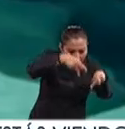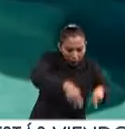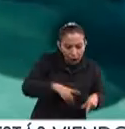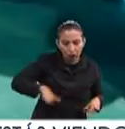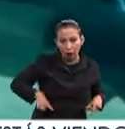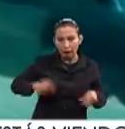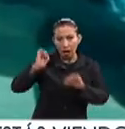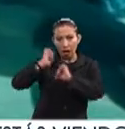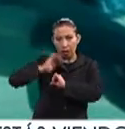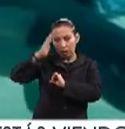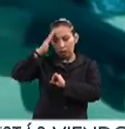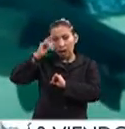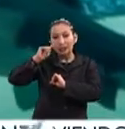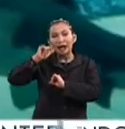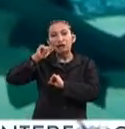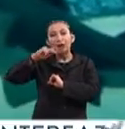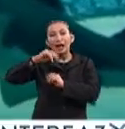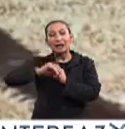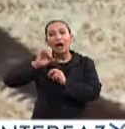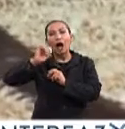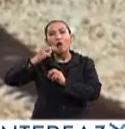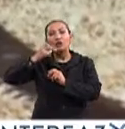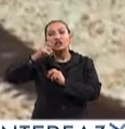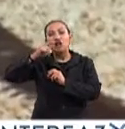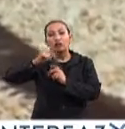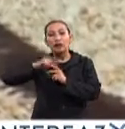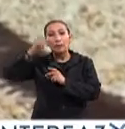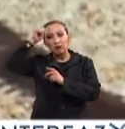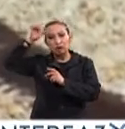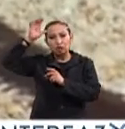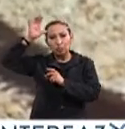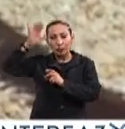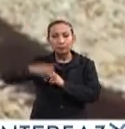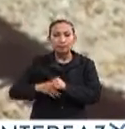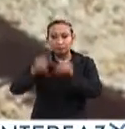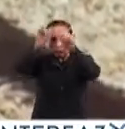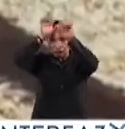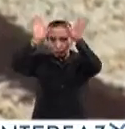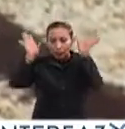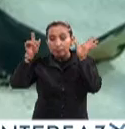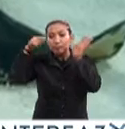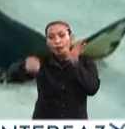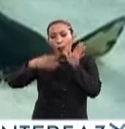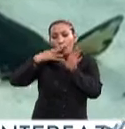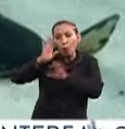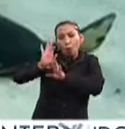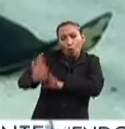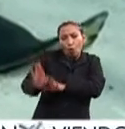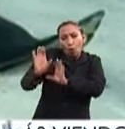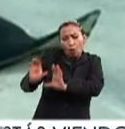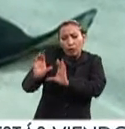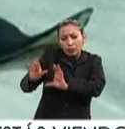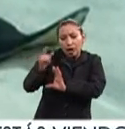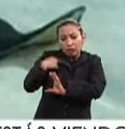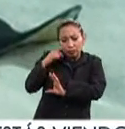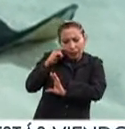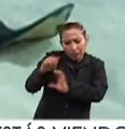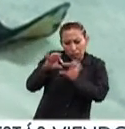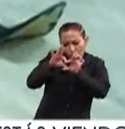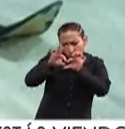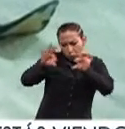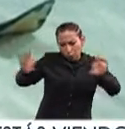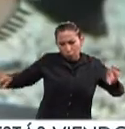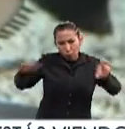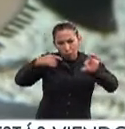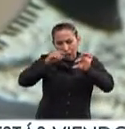a los gobiernos de los Tlatoani, Ahuizot y Moctezuma. Sobre su conservación, aunque se ha descubierto que los espadartes